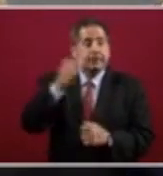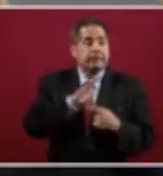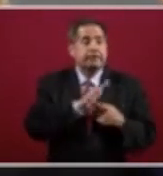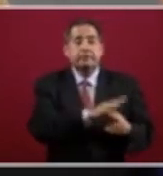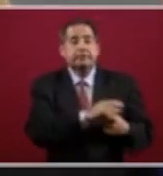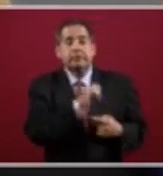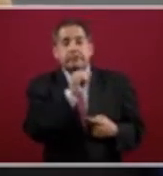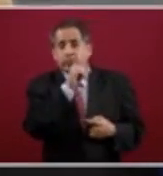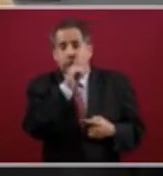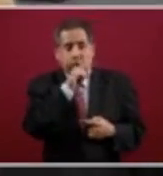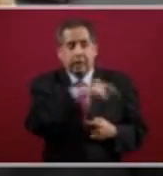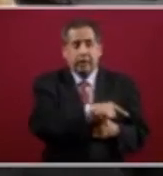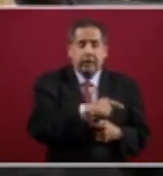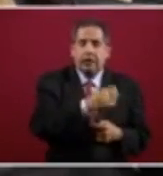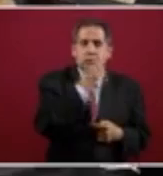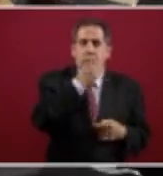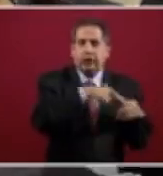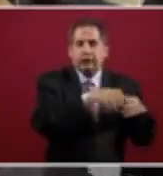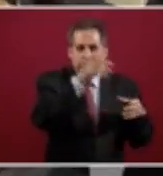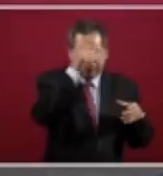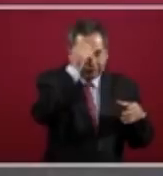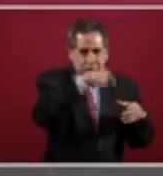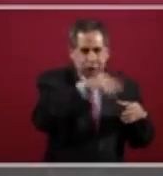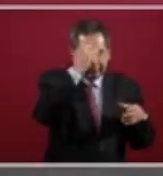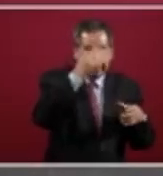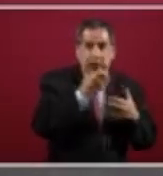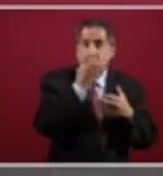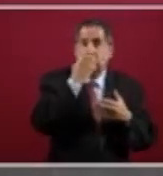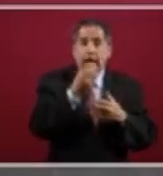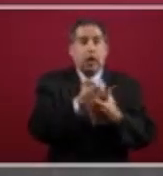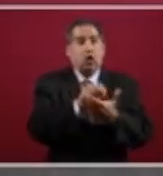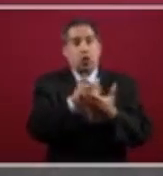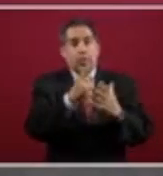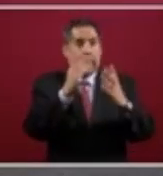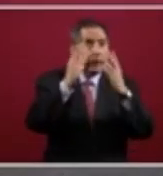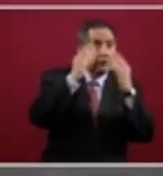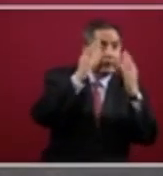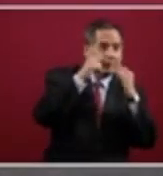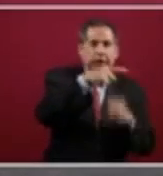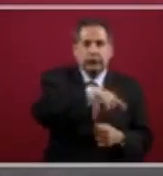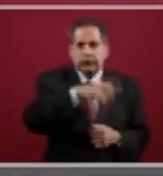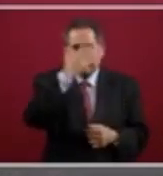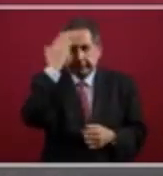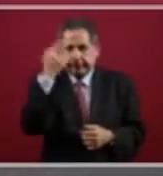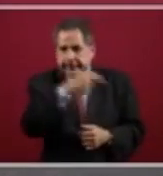ellos en las escuelas de economía donde estudiaron,